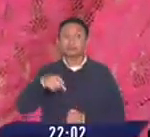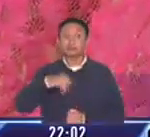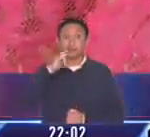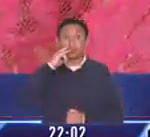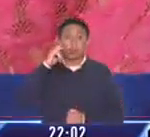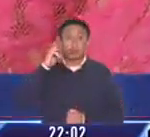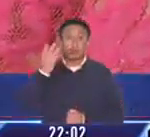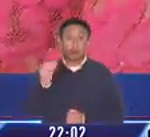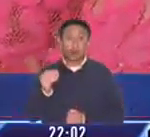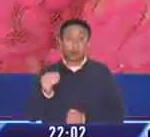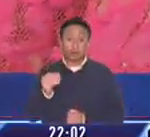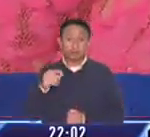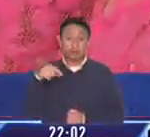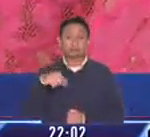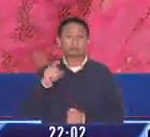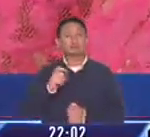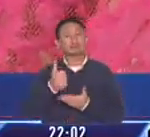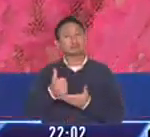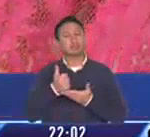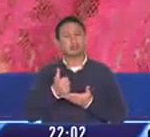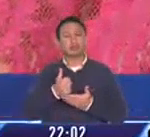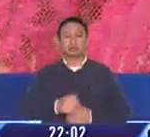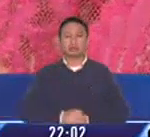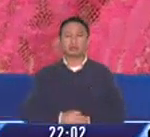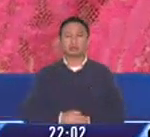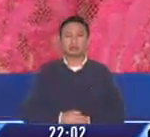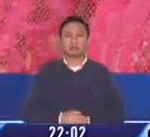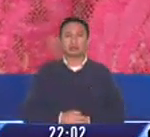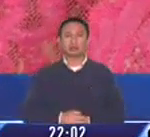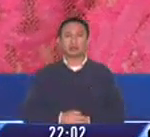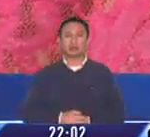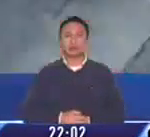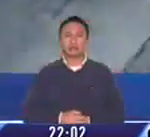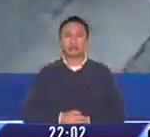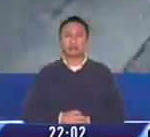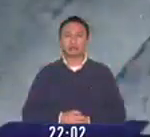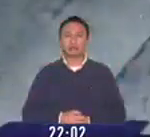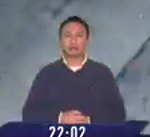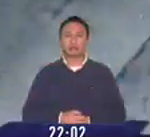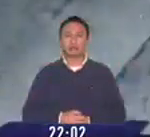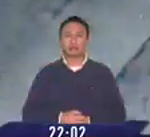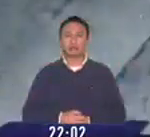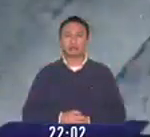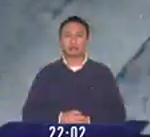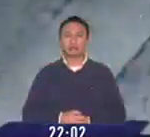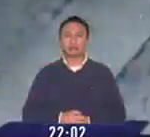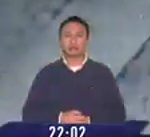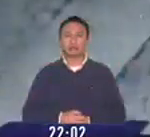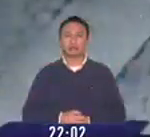niños, jóvenes que necesitamos que nos ayuden, que nos ayuden con seguridad.